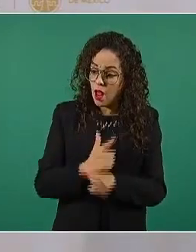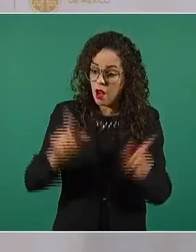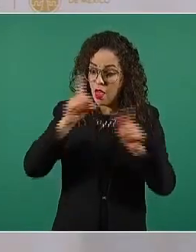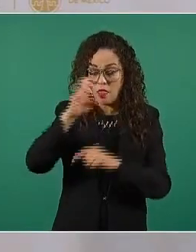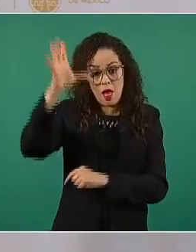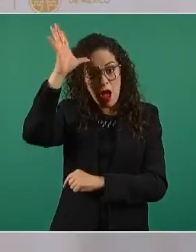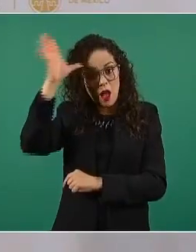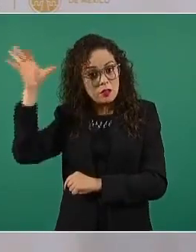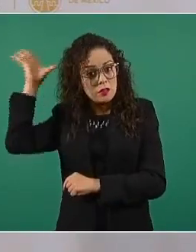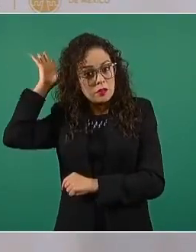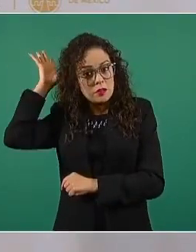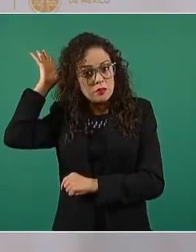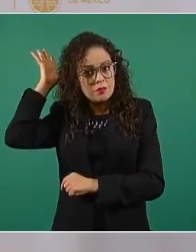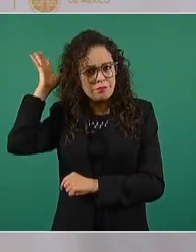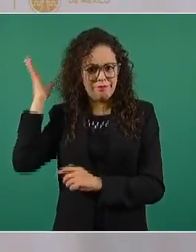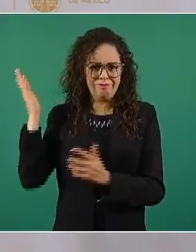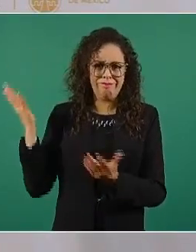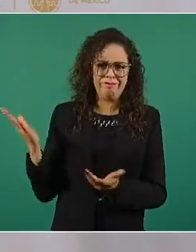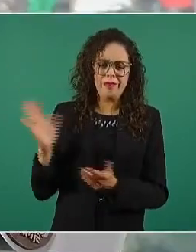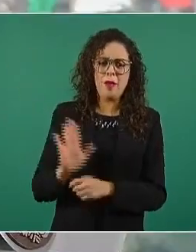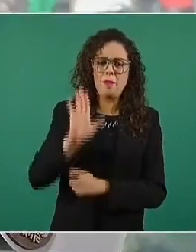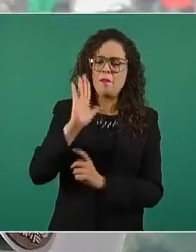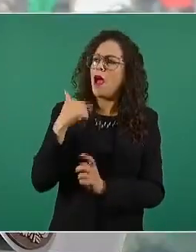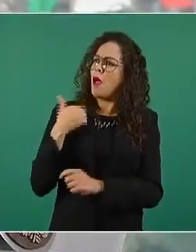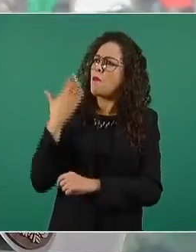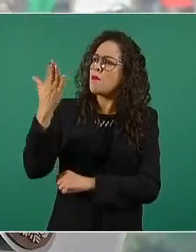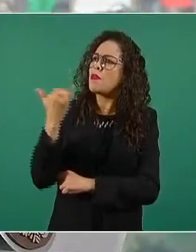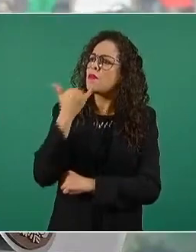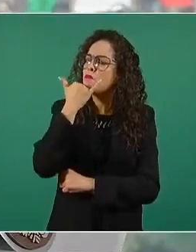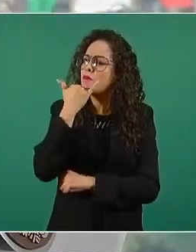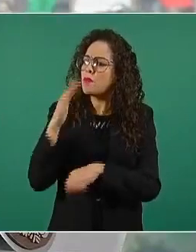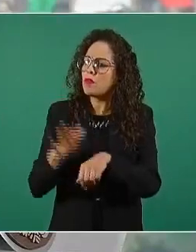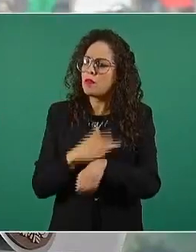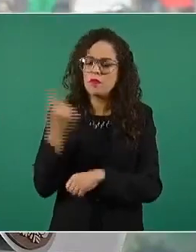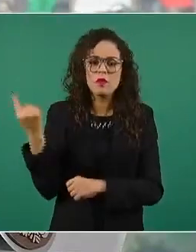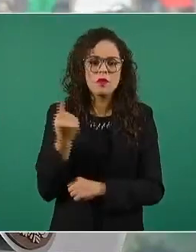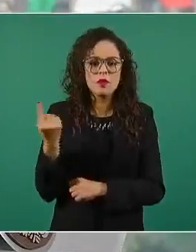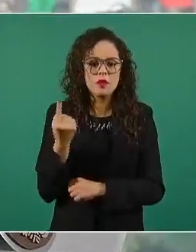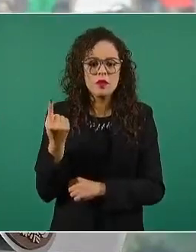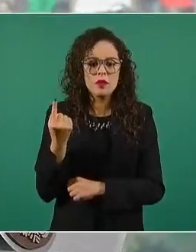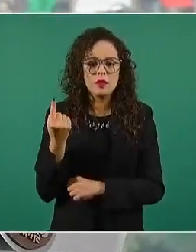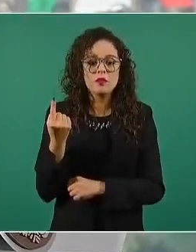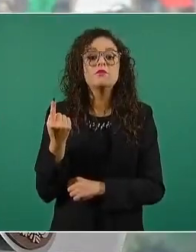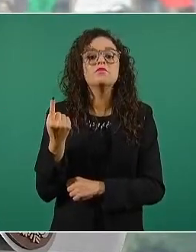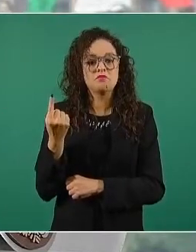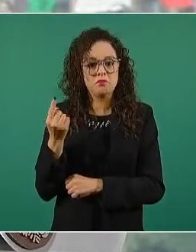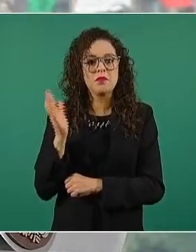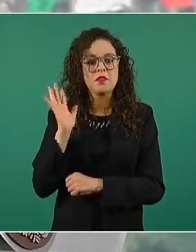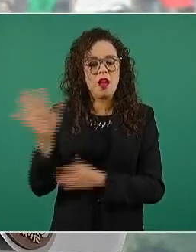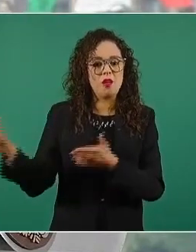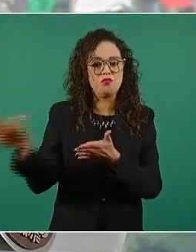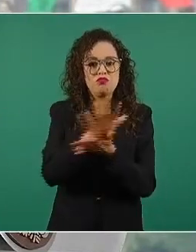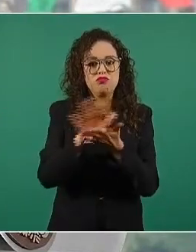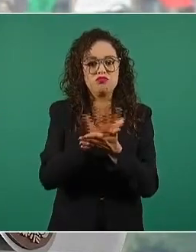pedir perdón por haber derrotado a los nazis.